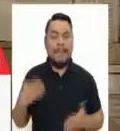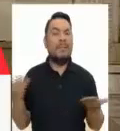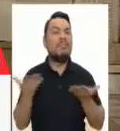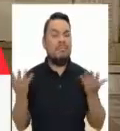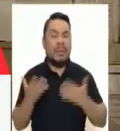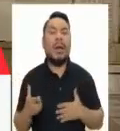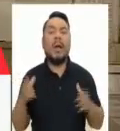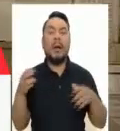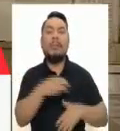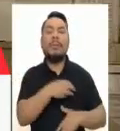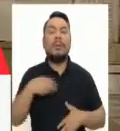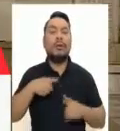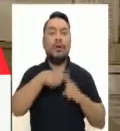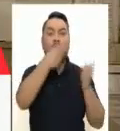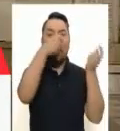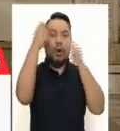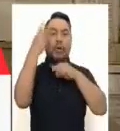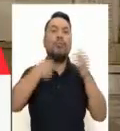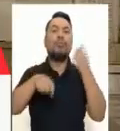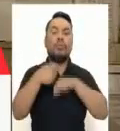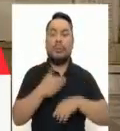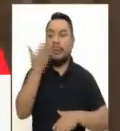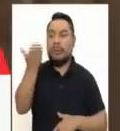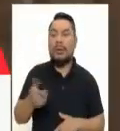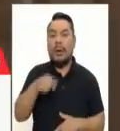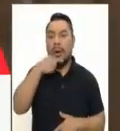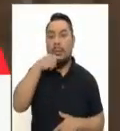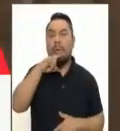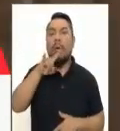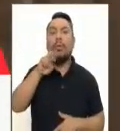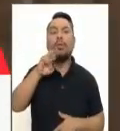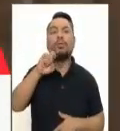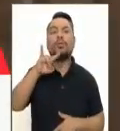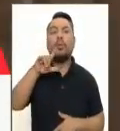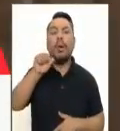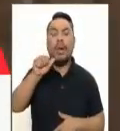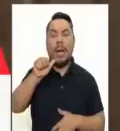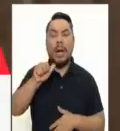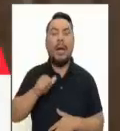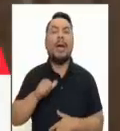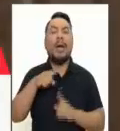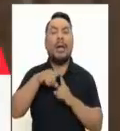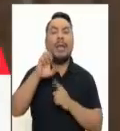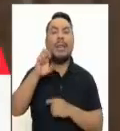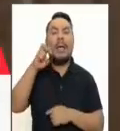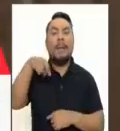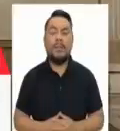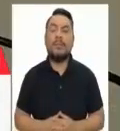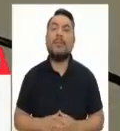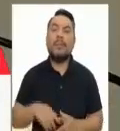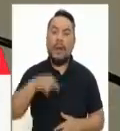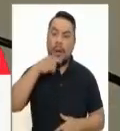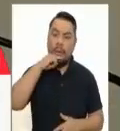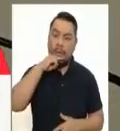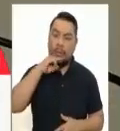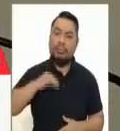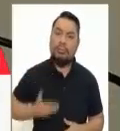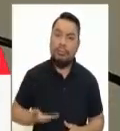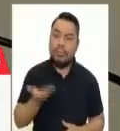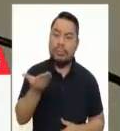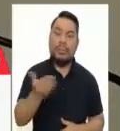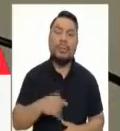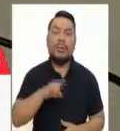comercio exterior y turismo a la señora Úrsula desilú León chempén